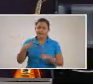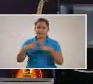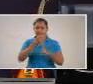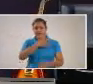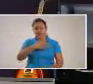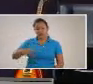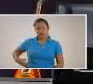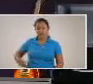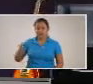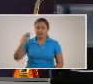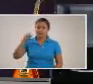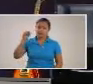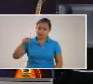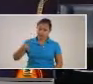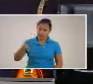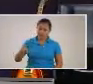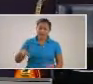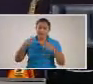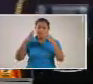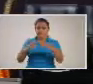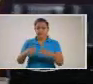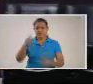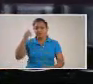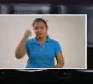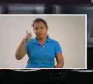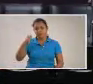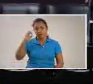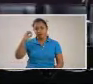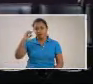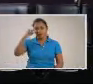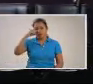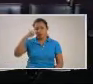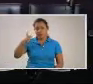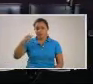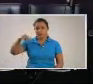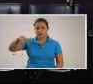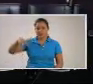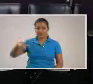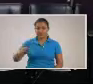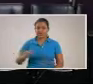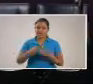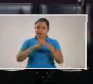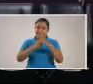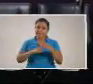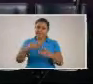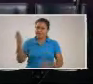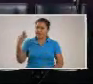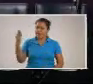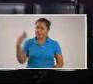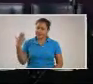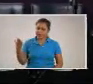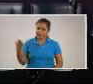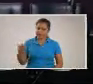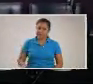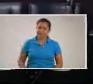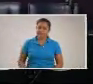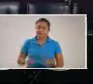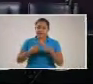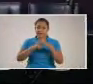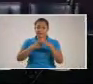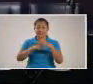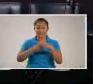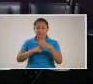actual de Ucrania, instalado por la OTAN, y entonces empezaron a hacer las protestas y